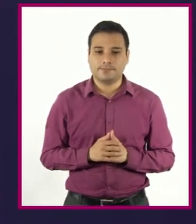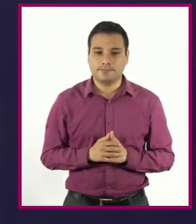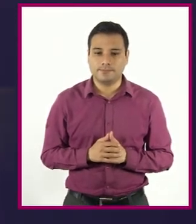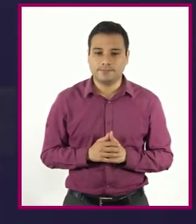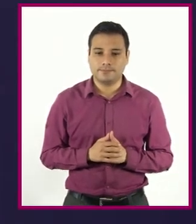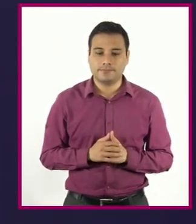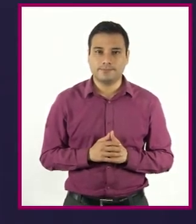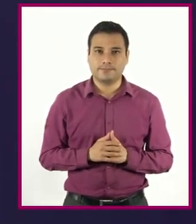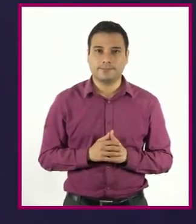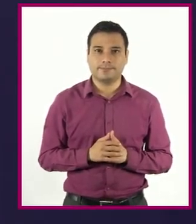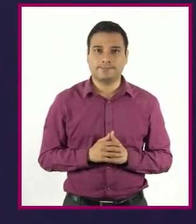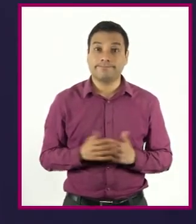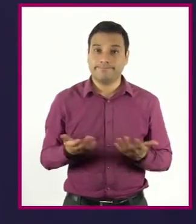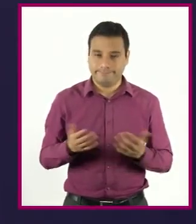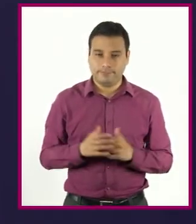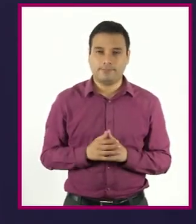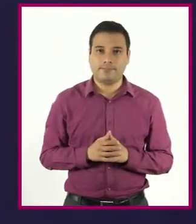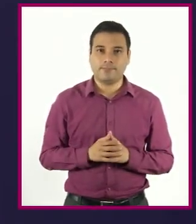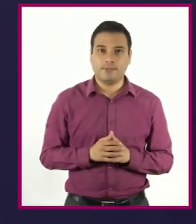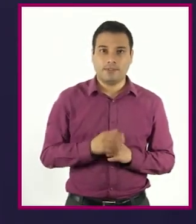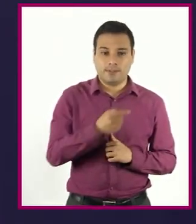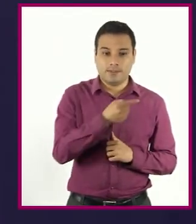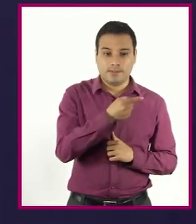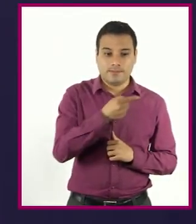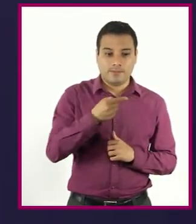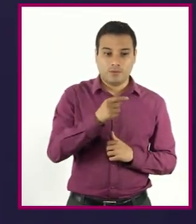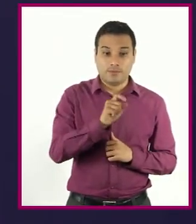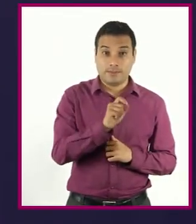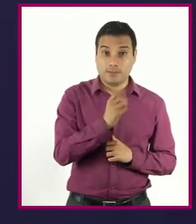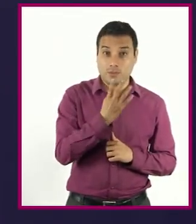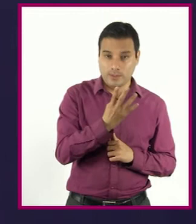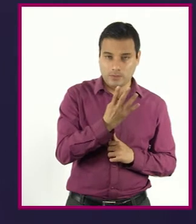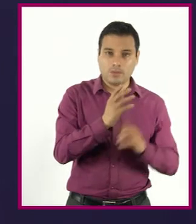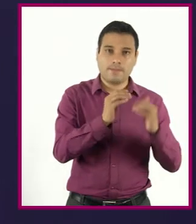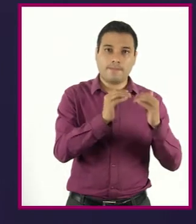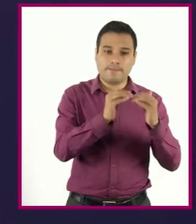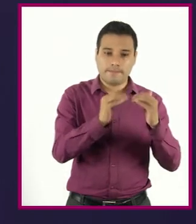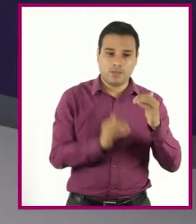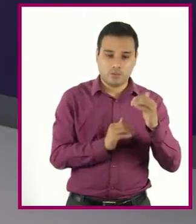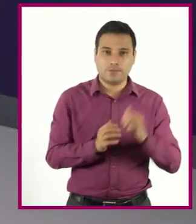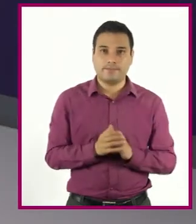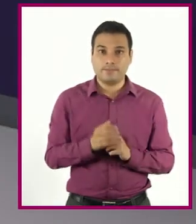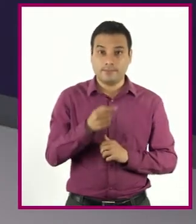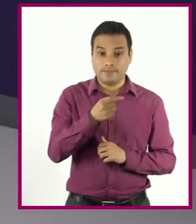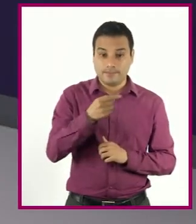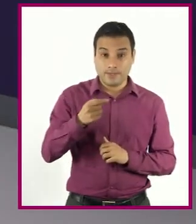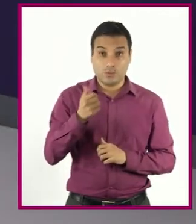negativo, teniendo que 24 negativo es menor que 6 negativo.